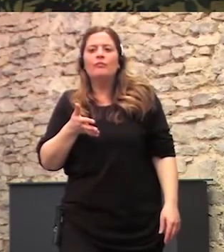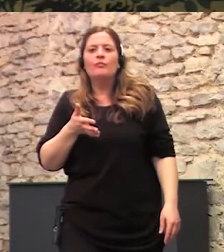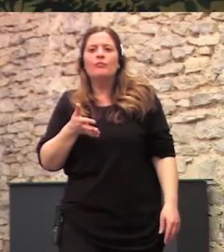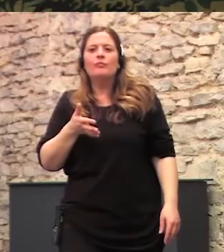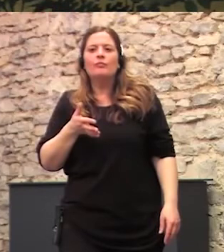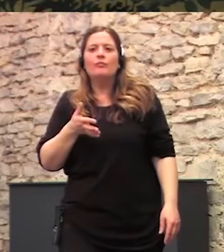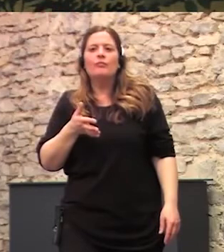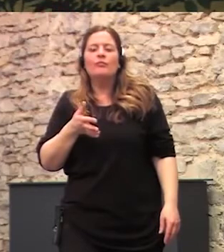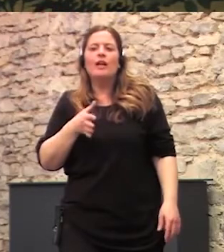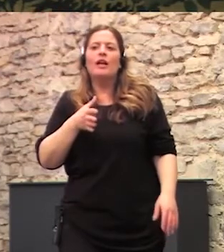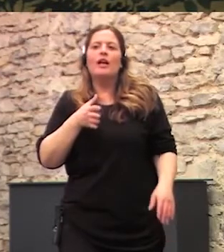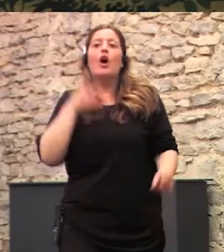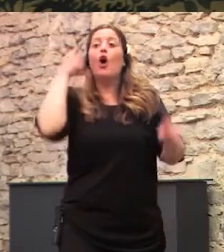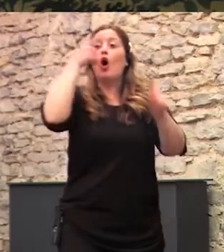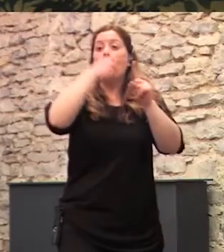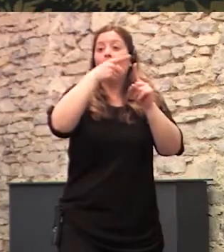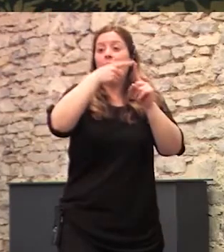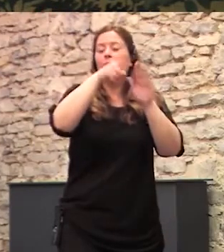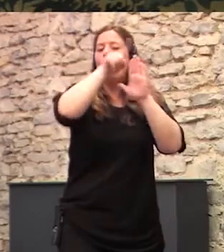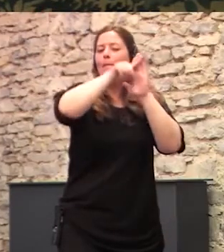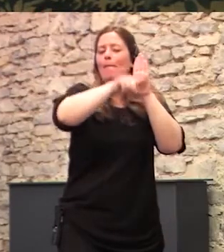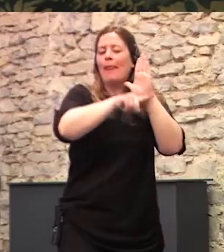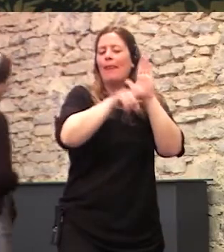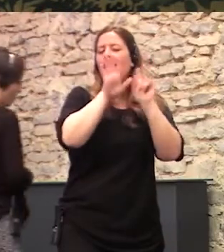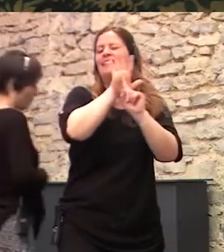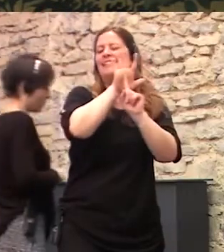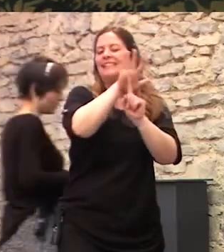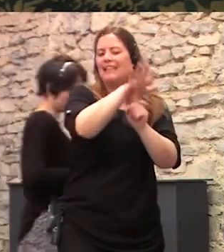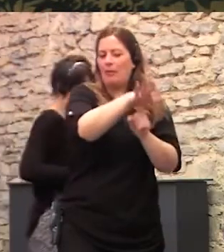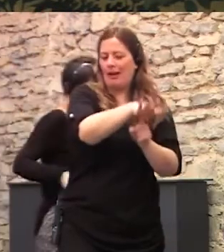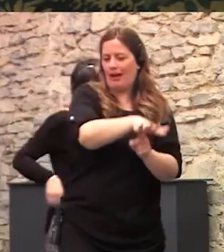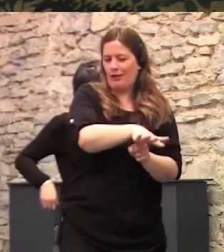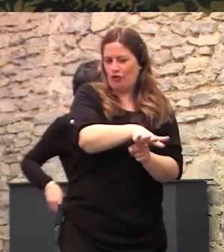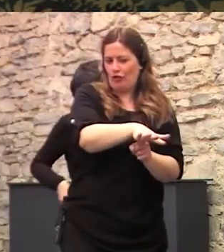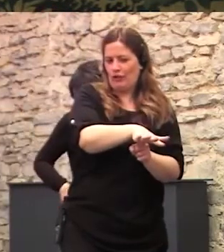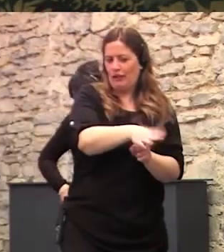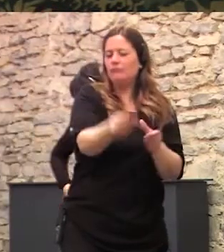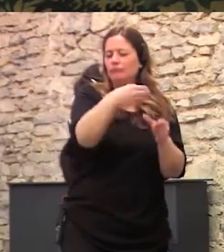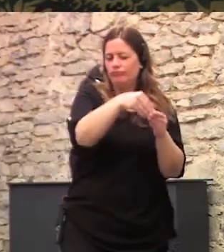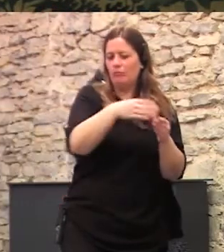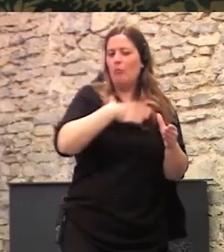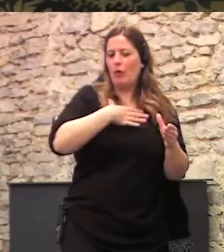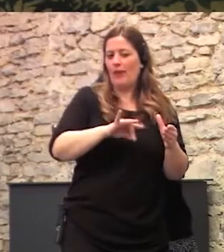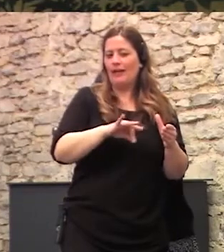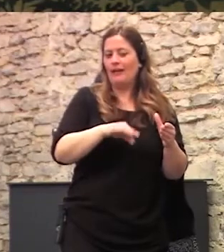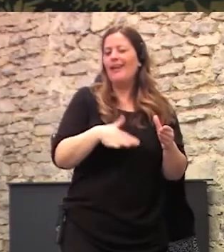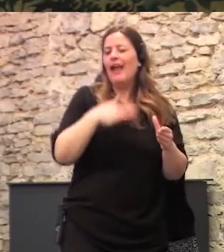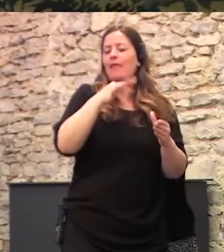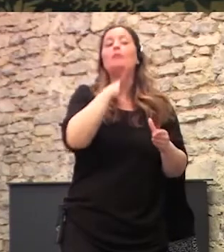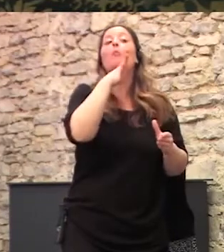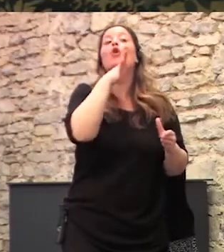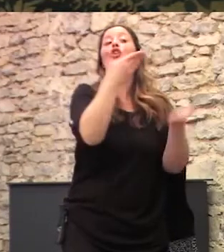incorporar medidas discriminatorias y justificarlas desde la religión, para que nadie